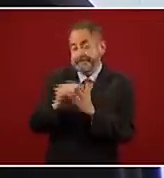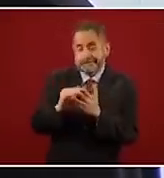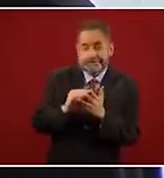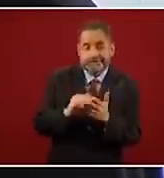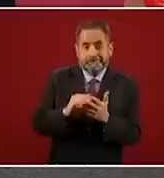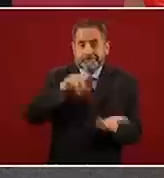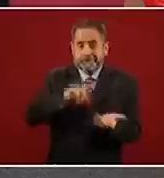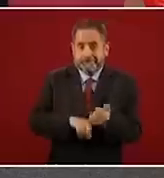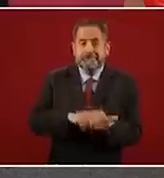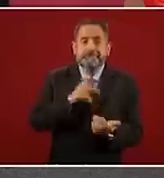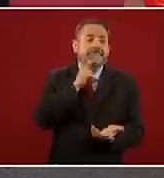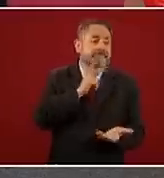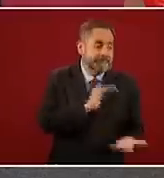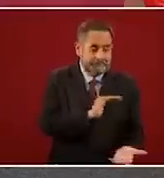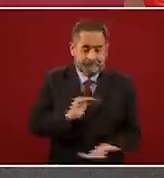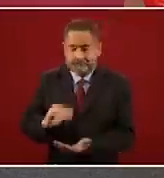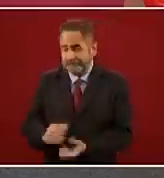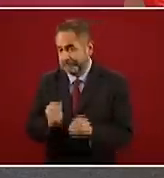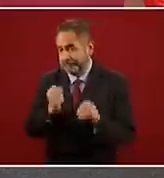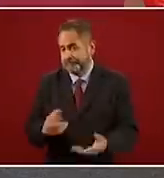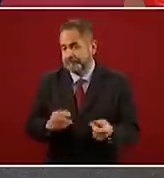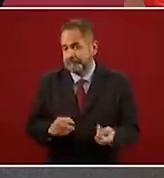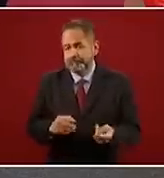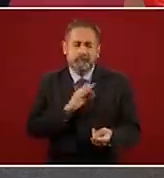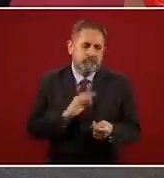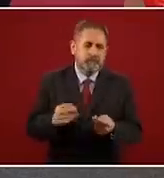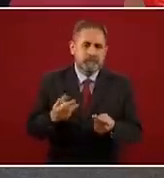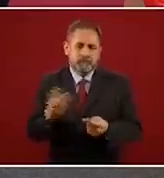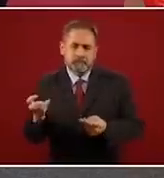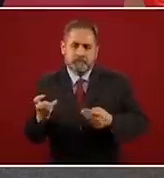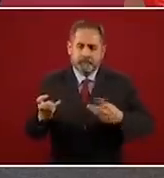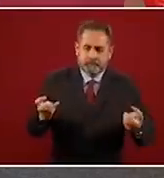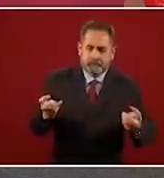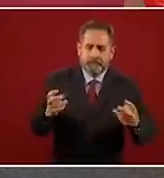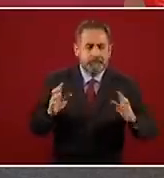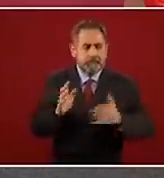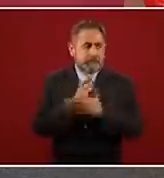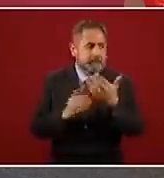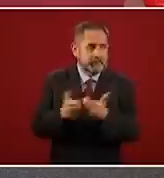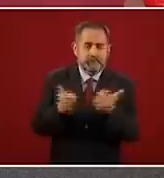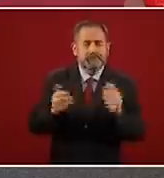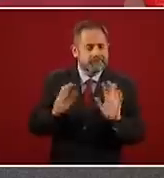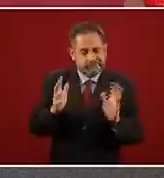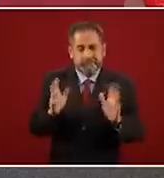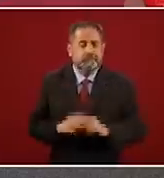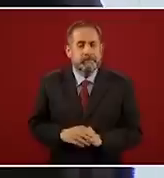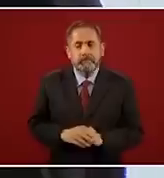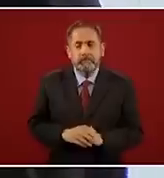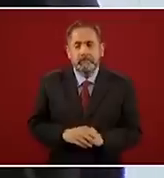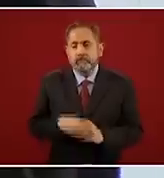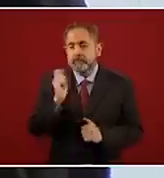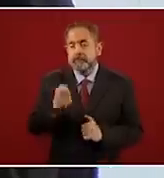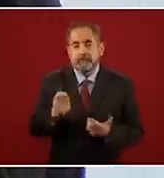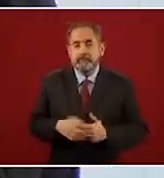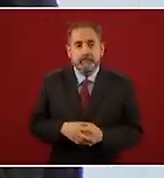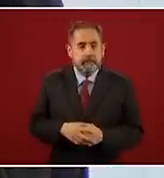de barriles de petróleo crudo equivalente, serían 300 y 300, digamos que en términos generales. De